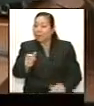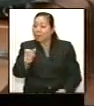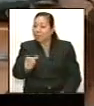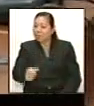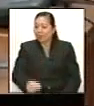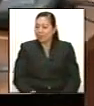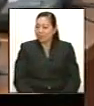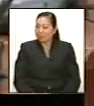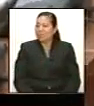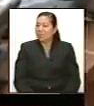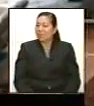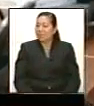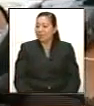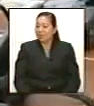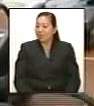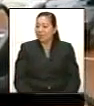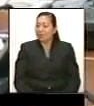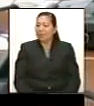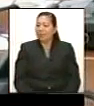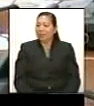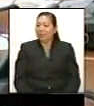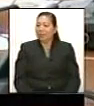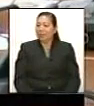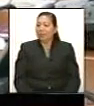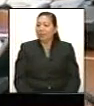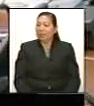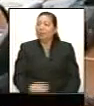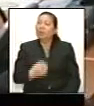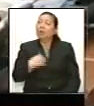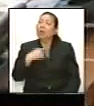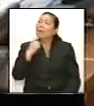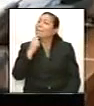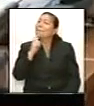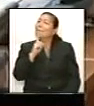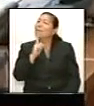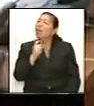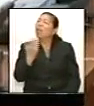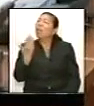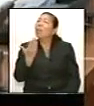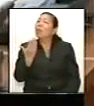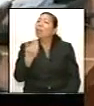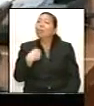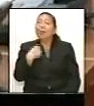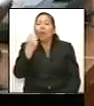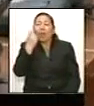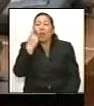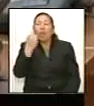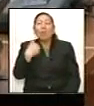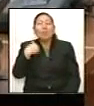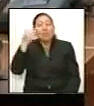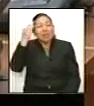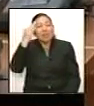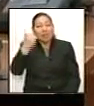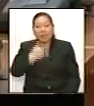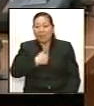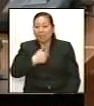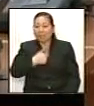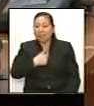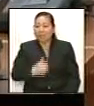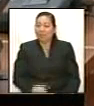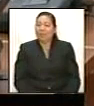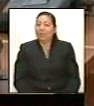persona. Entonces yo le pregunto de dónde me conoce o cómo sabe de mí, y me dice